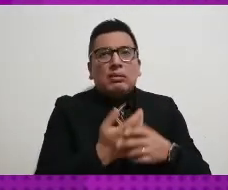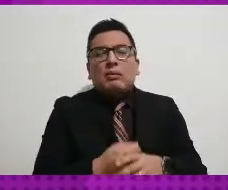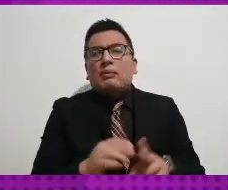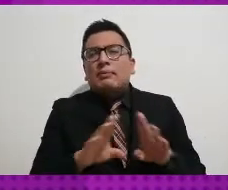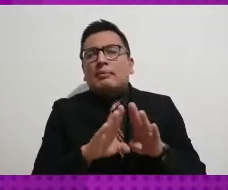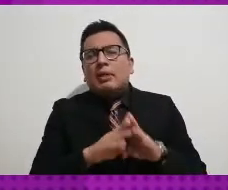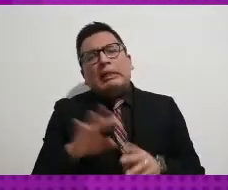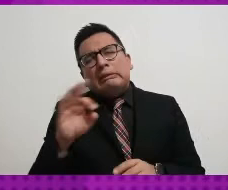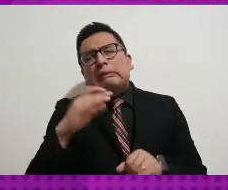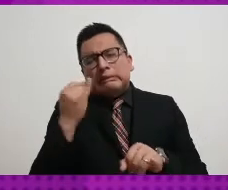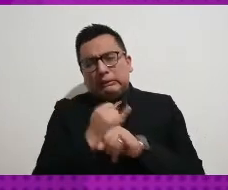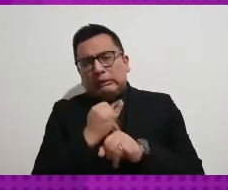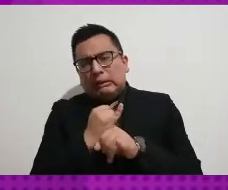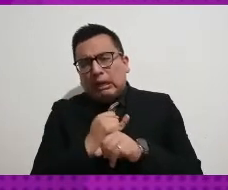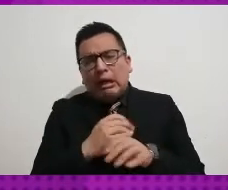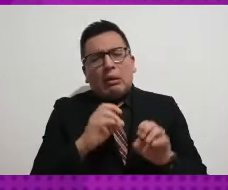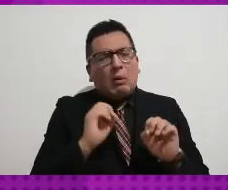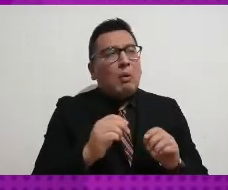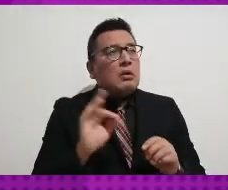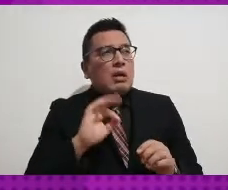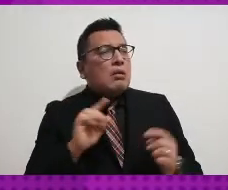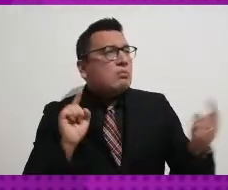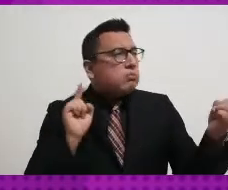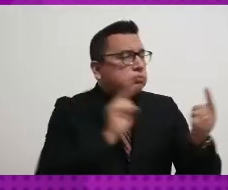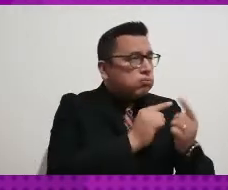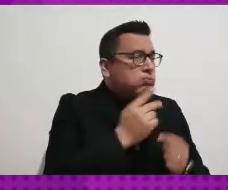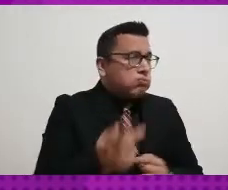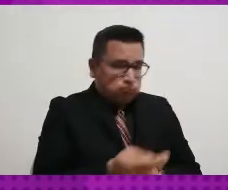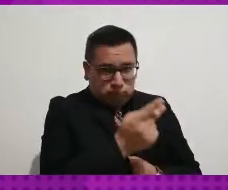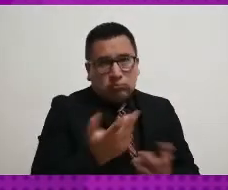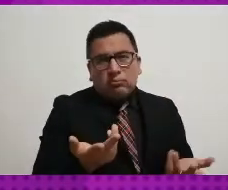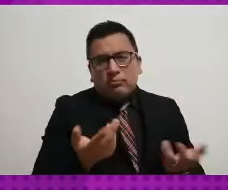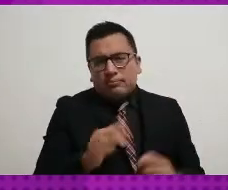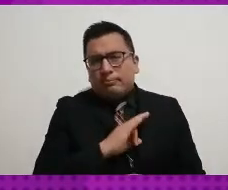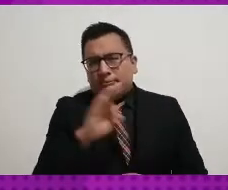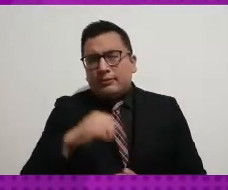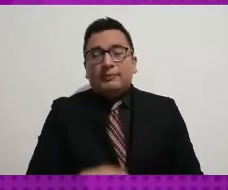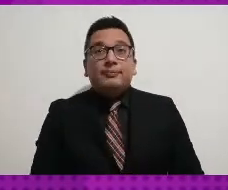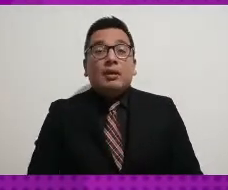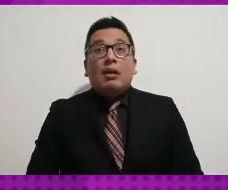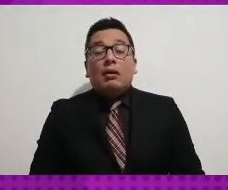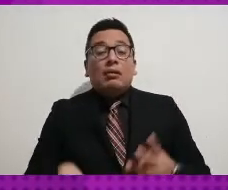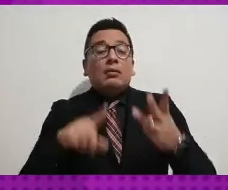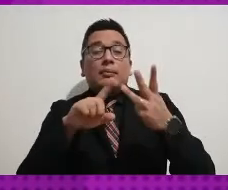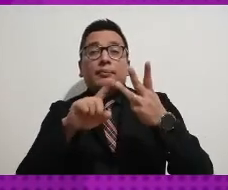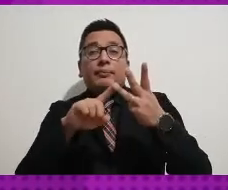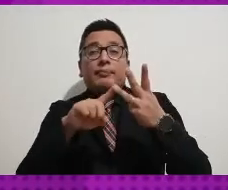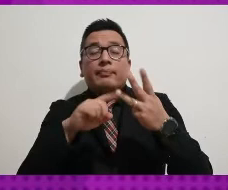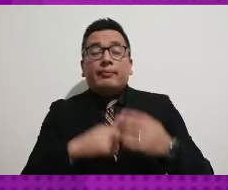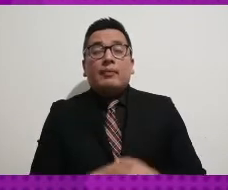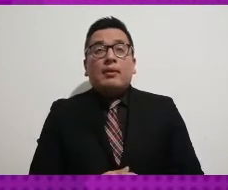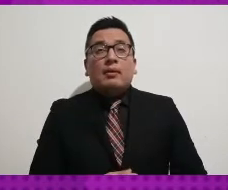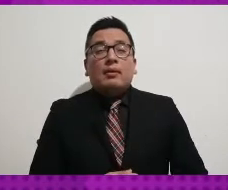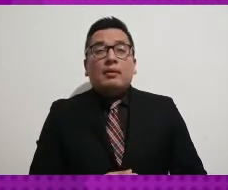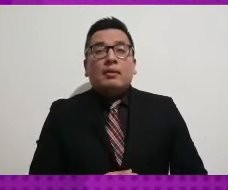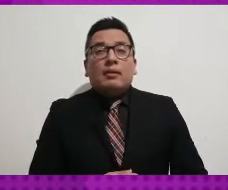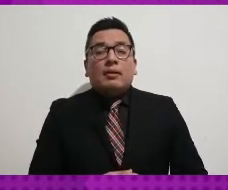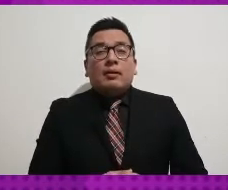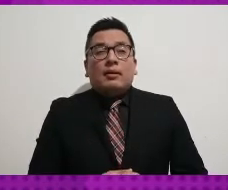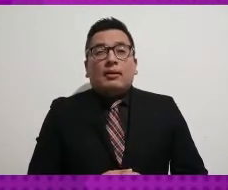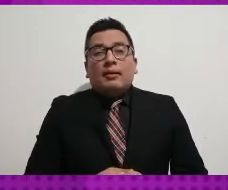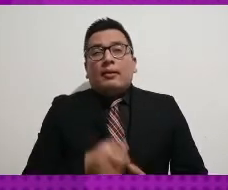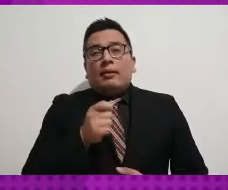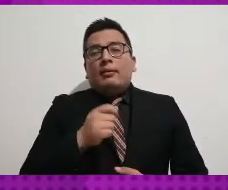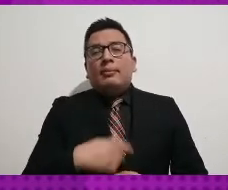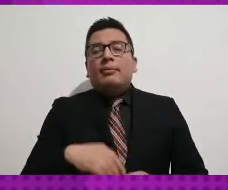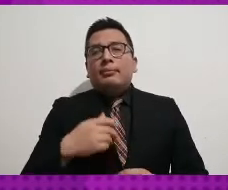su computadora o de forma física. Y bueno, el otro pilar que sustenta a este Instituto Coahuilense de Acceso a la Información es